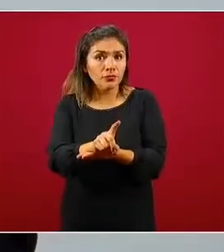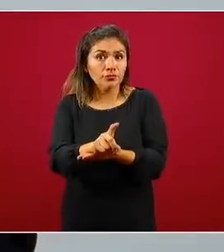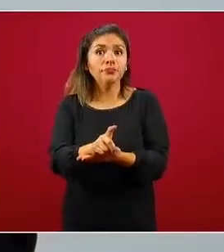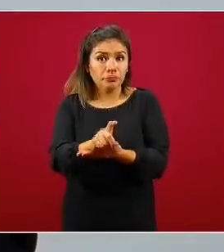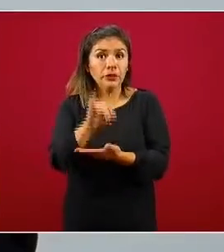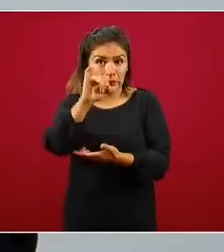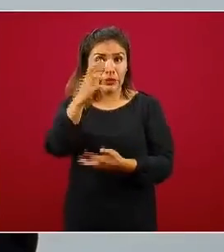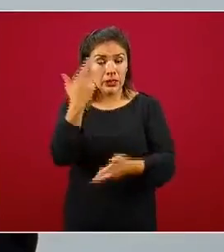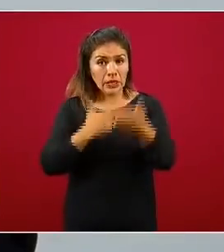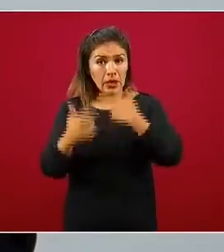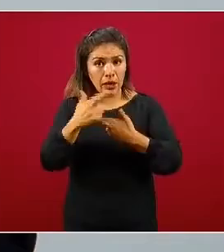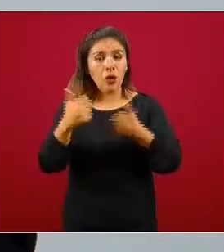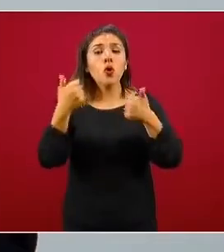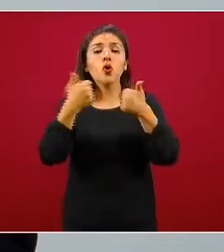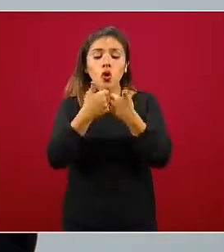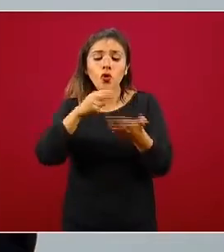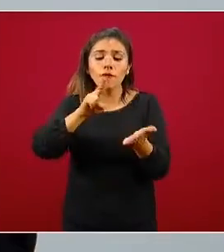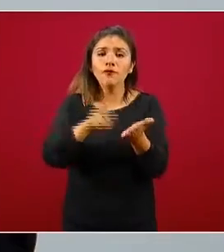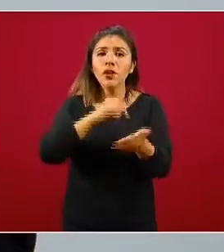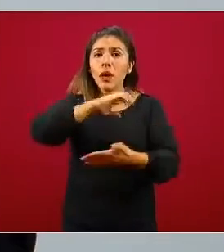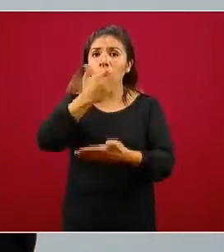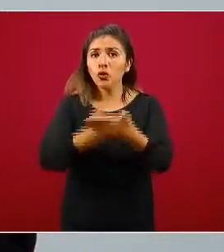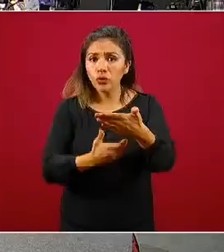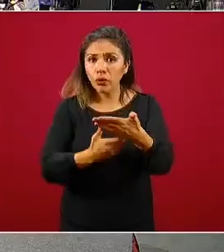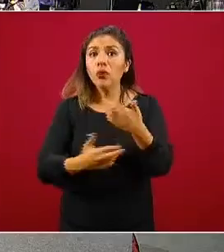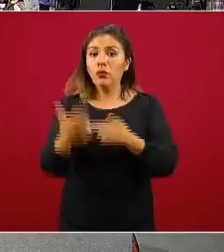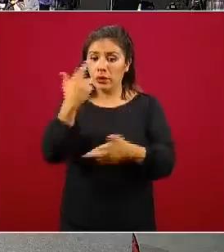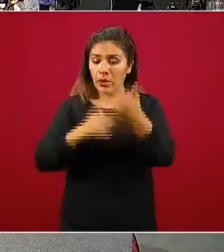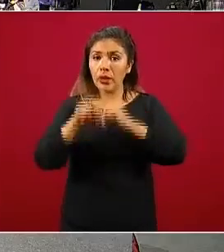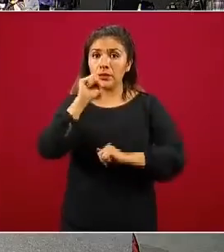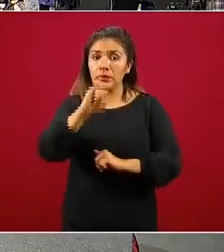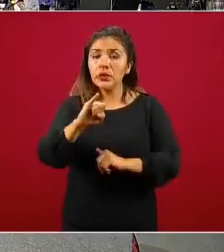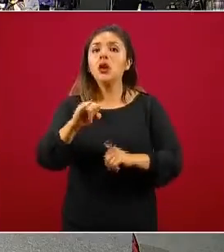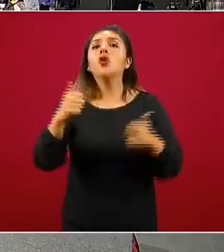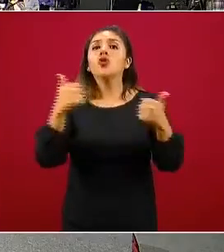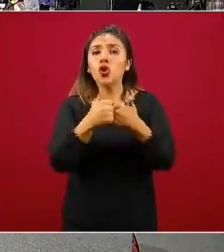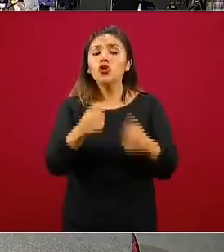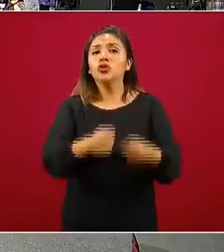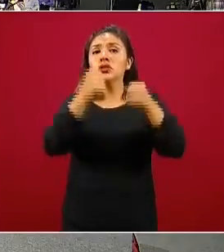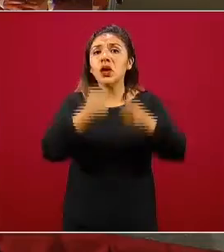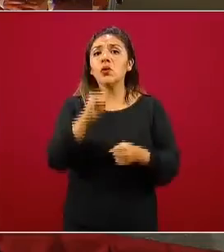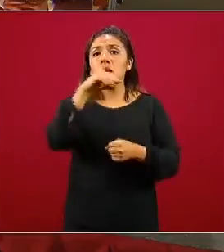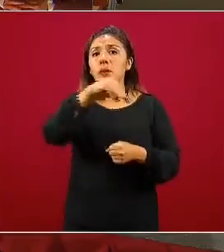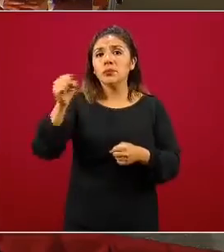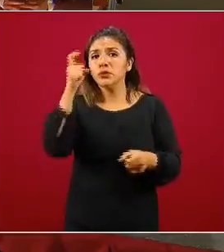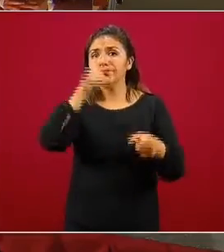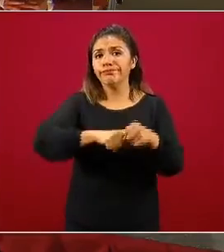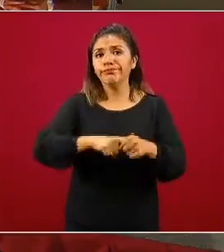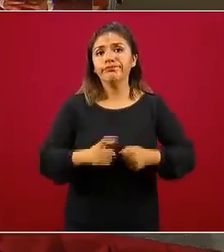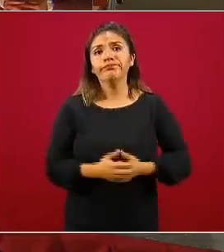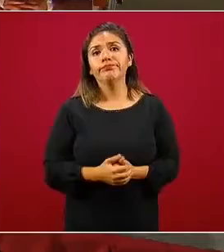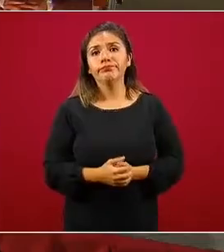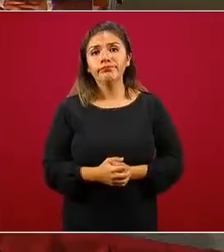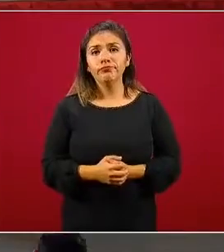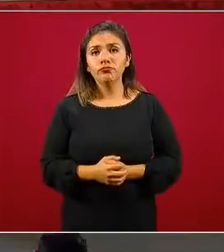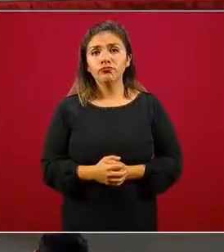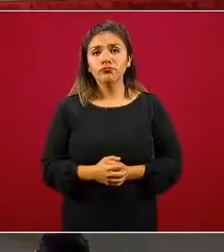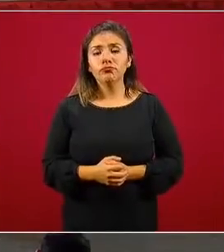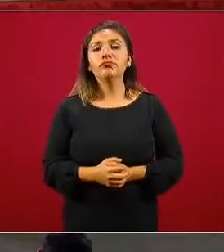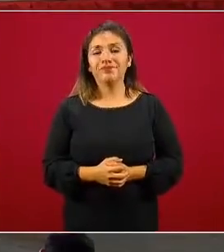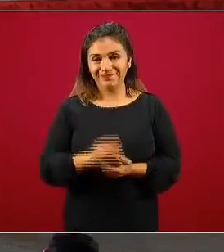a regresar y deben de firmar contrato, van a regresar y deben de tener seguridad social.